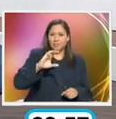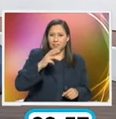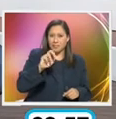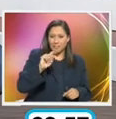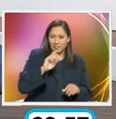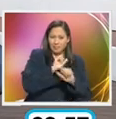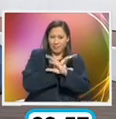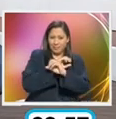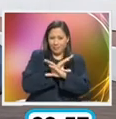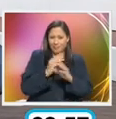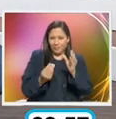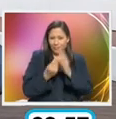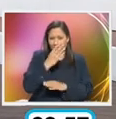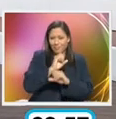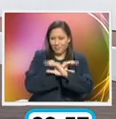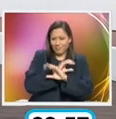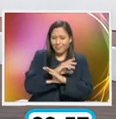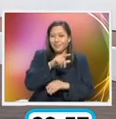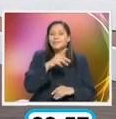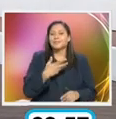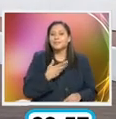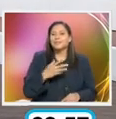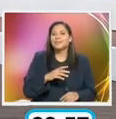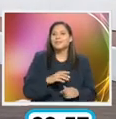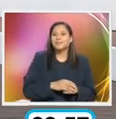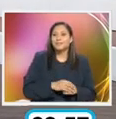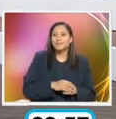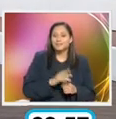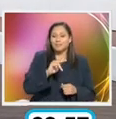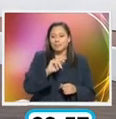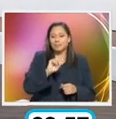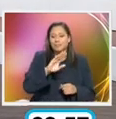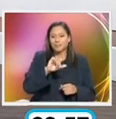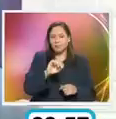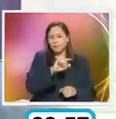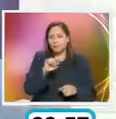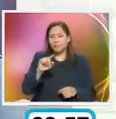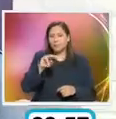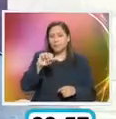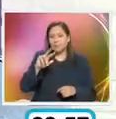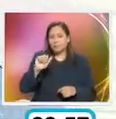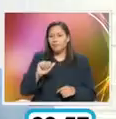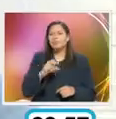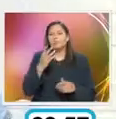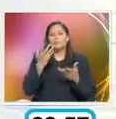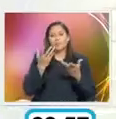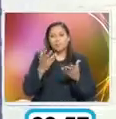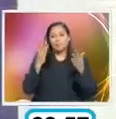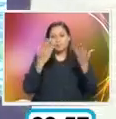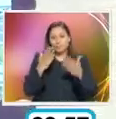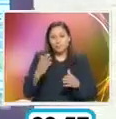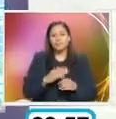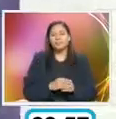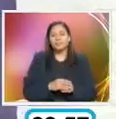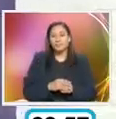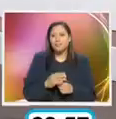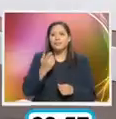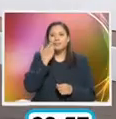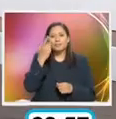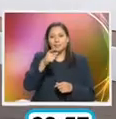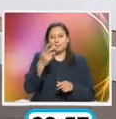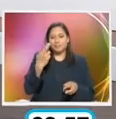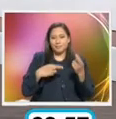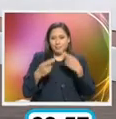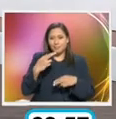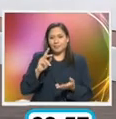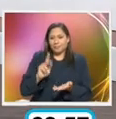Esa nueva red. Está bien, ahí. Buenísimo. Pablo-Mava. Pablo Mava, te deseamos todo el éxito. Muchísimas gracias, hermano. Queremos que Gracias por la